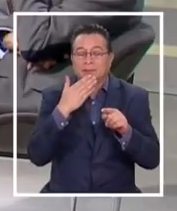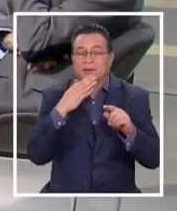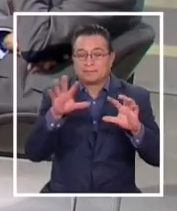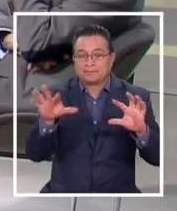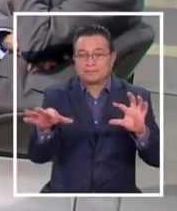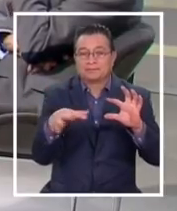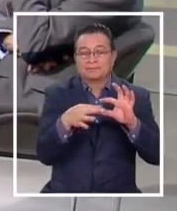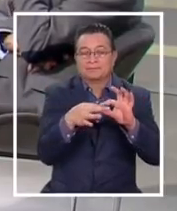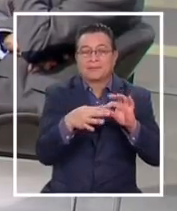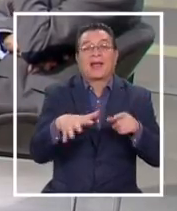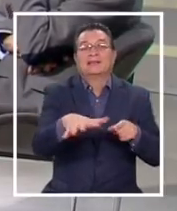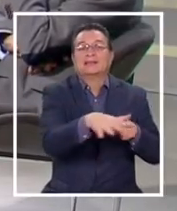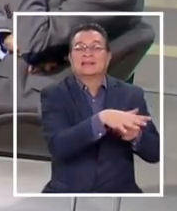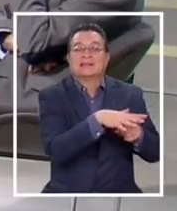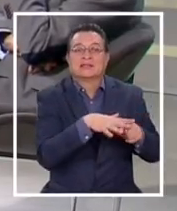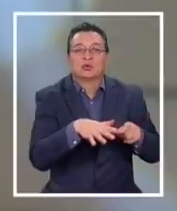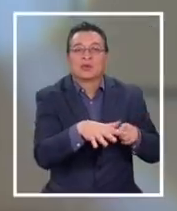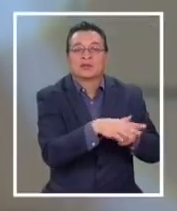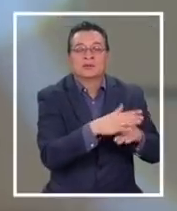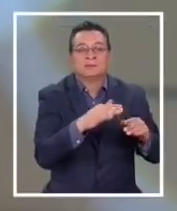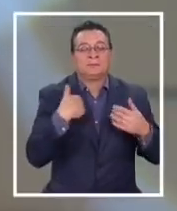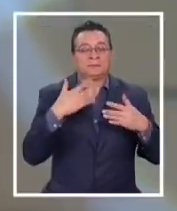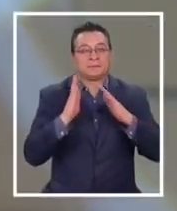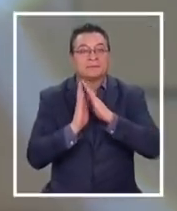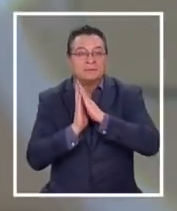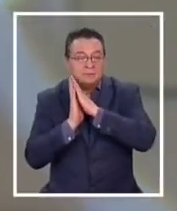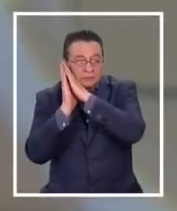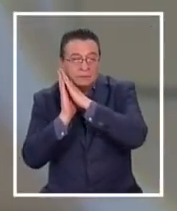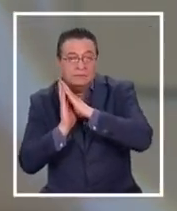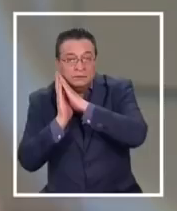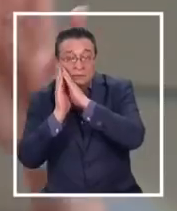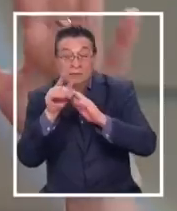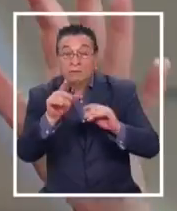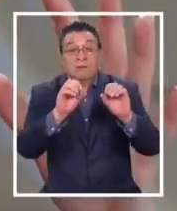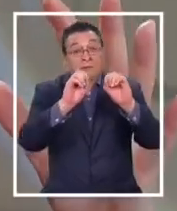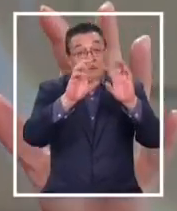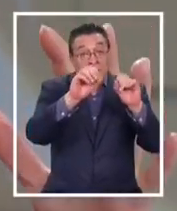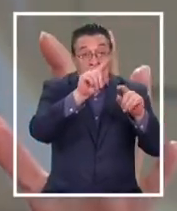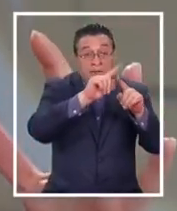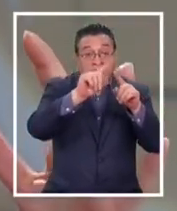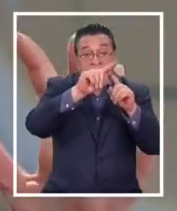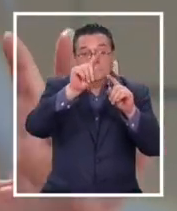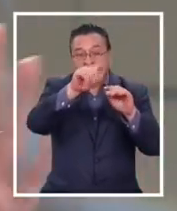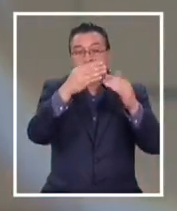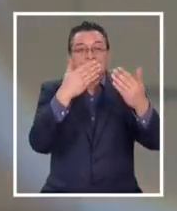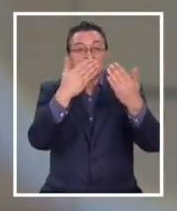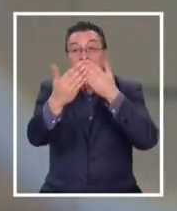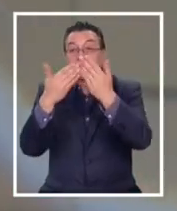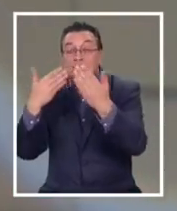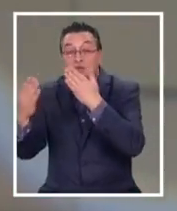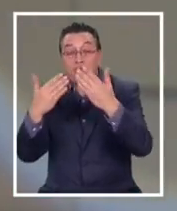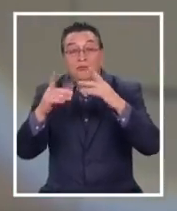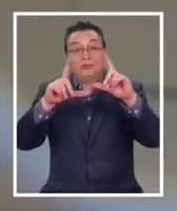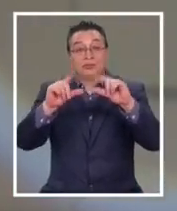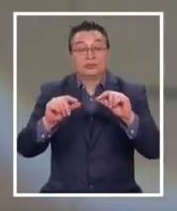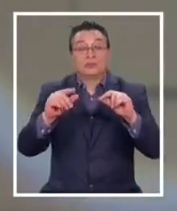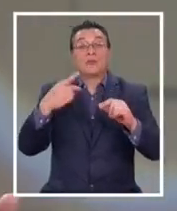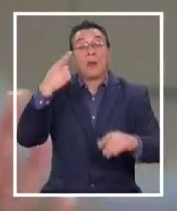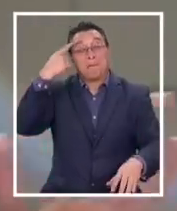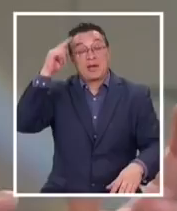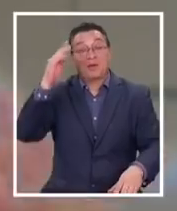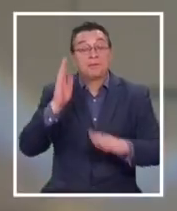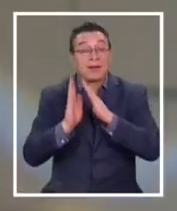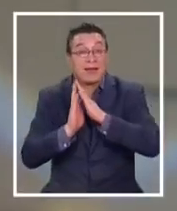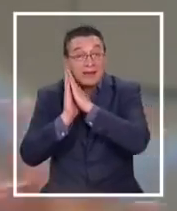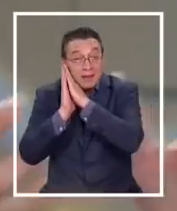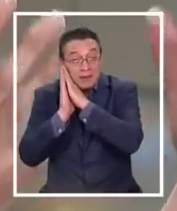con la situación de las camas, porque muchas veces empiezan a disminuir los contagios, pero el pic de las camas